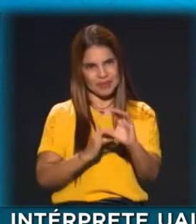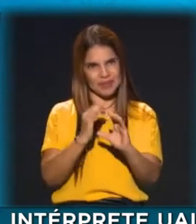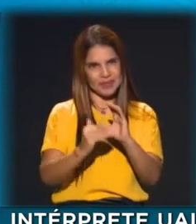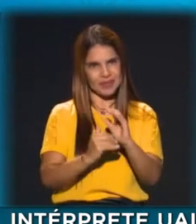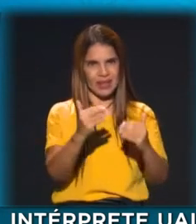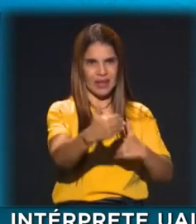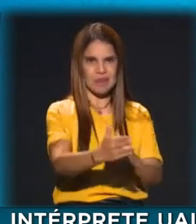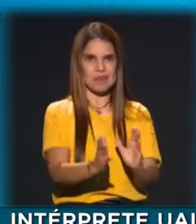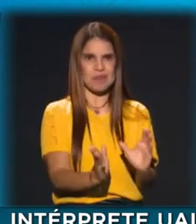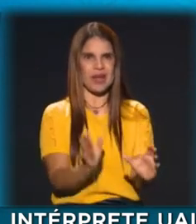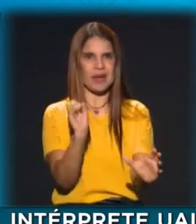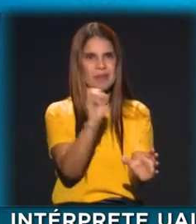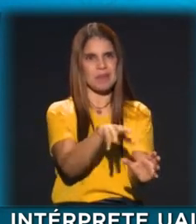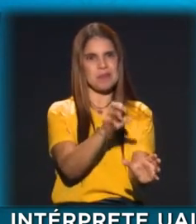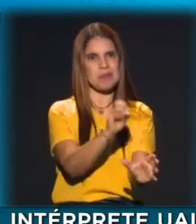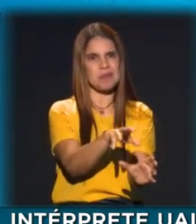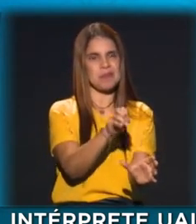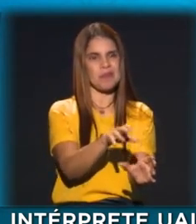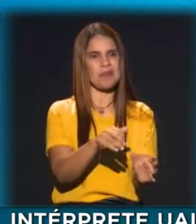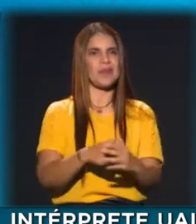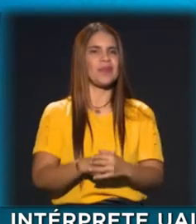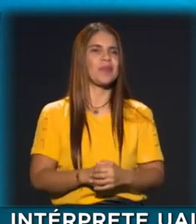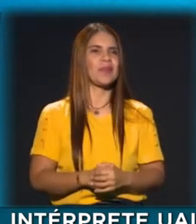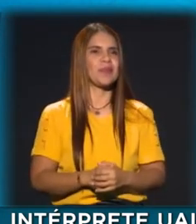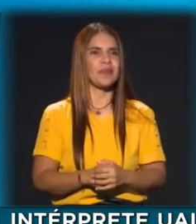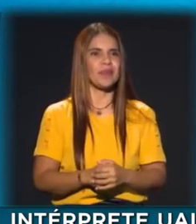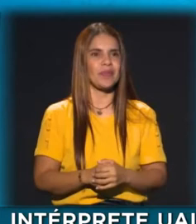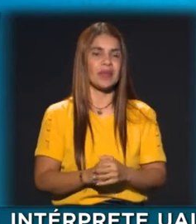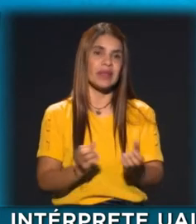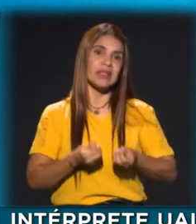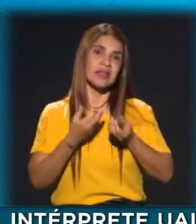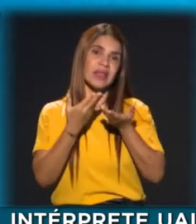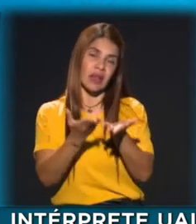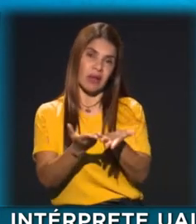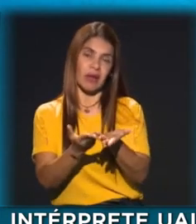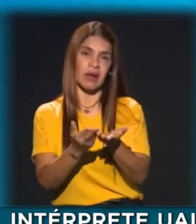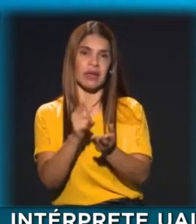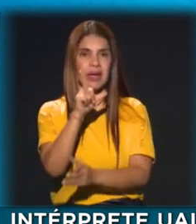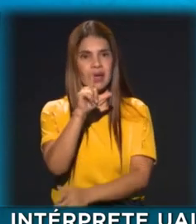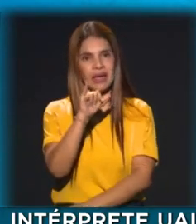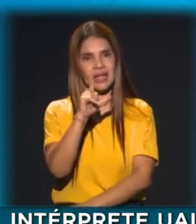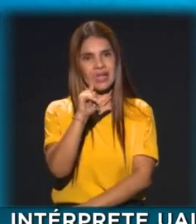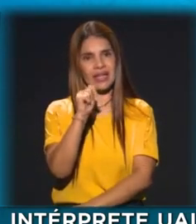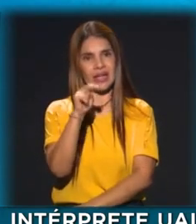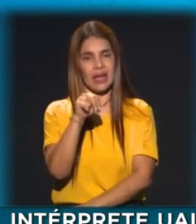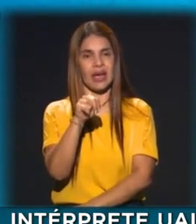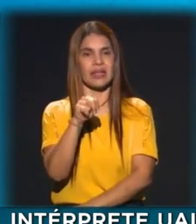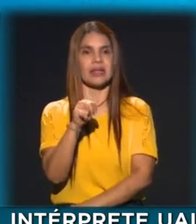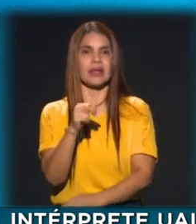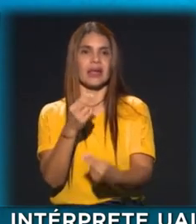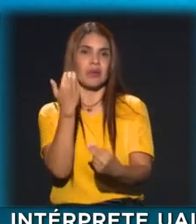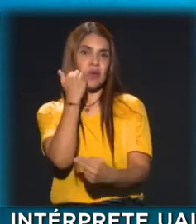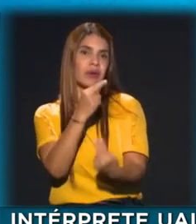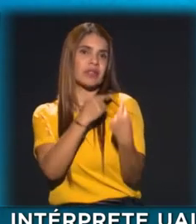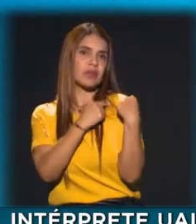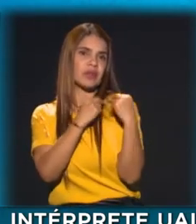Reciclaje. Entonces la será la a Lidia, la señora de reciclaje. Bueno, vaya pues.